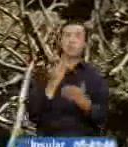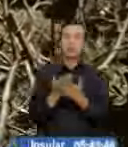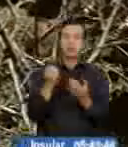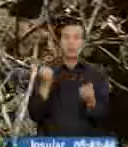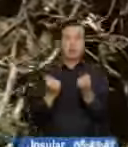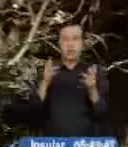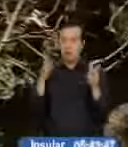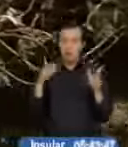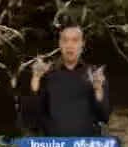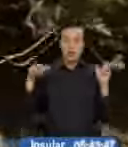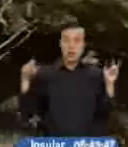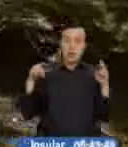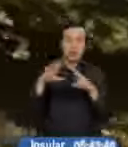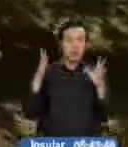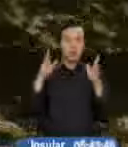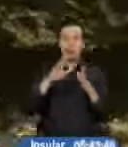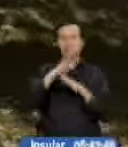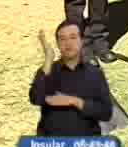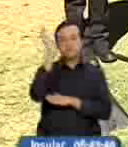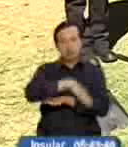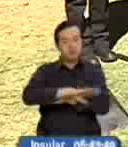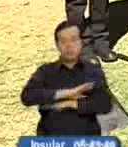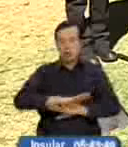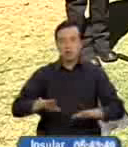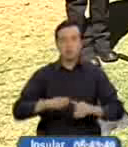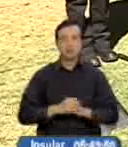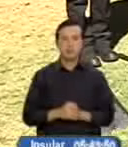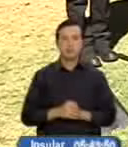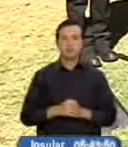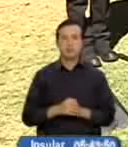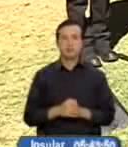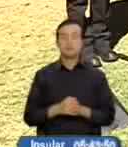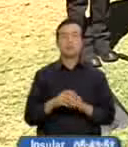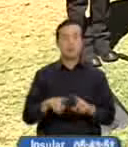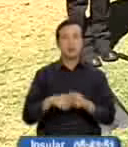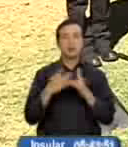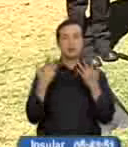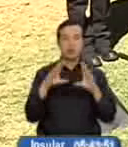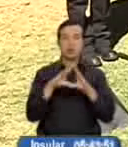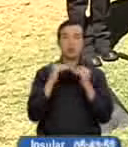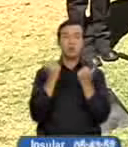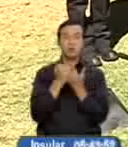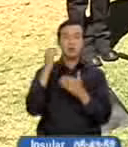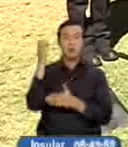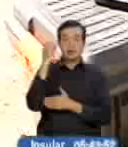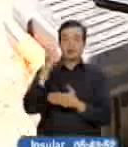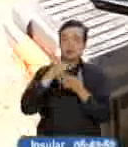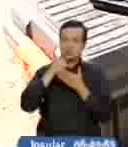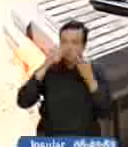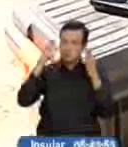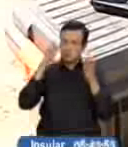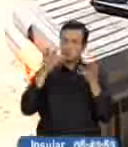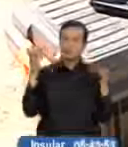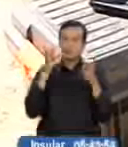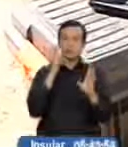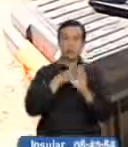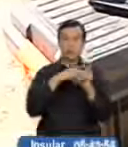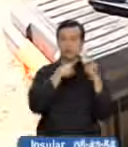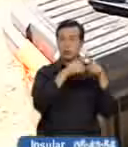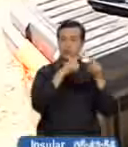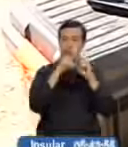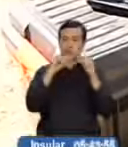carro, no había ni una persona, cayó el árbol solito. De ahí que se encuentra activada la mesa de respuesta para el efecto y en la que participan